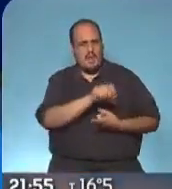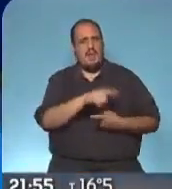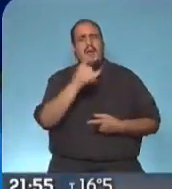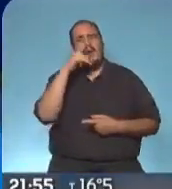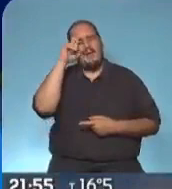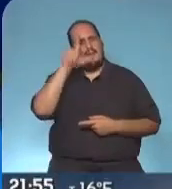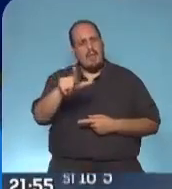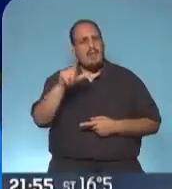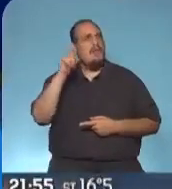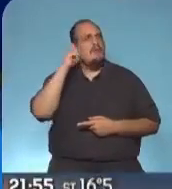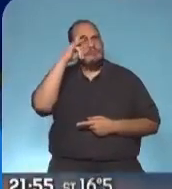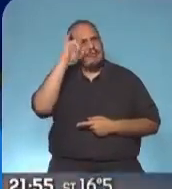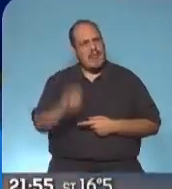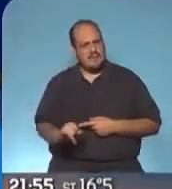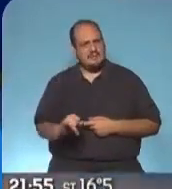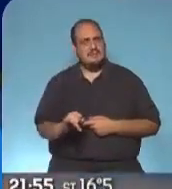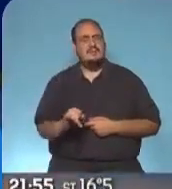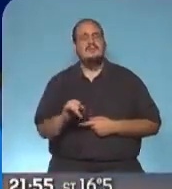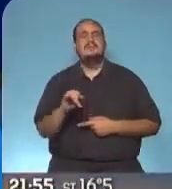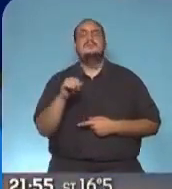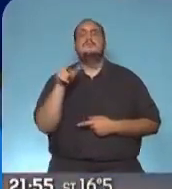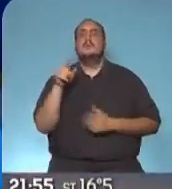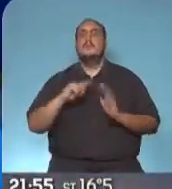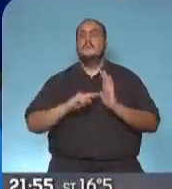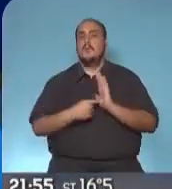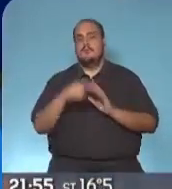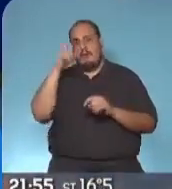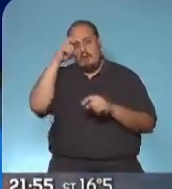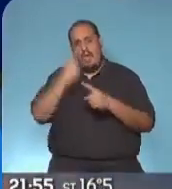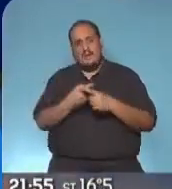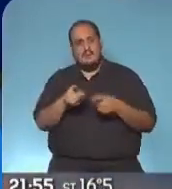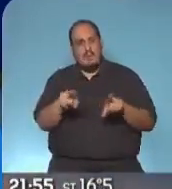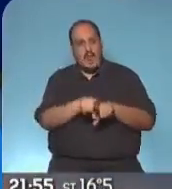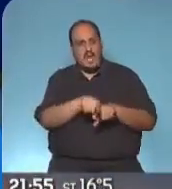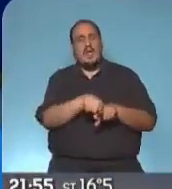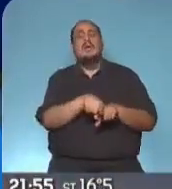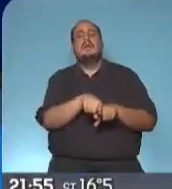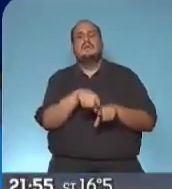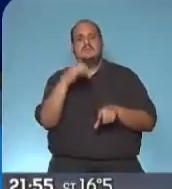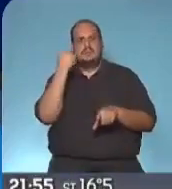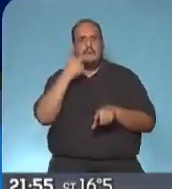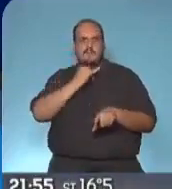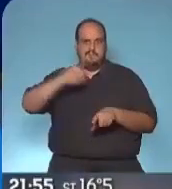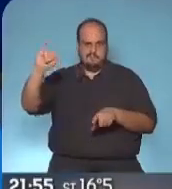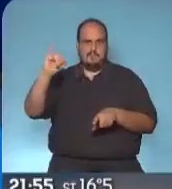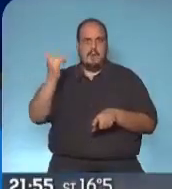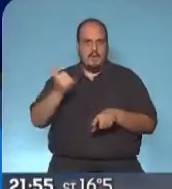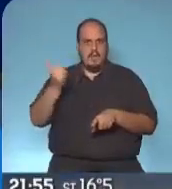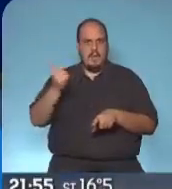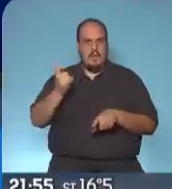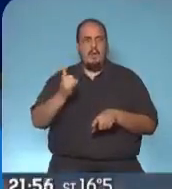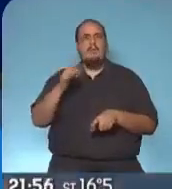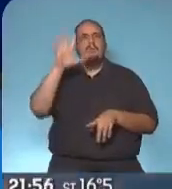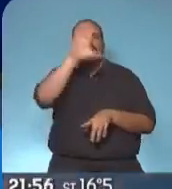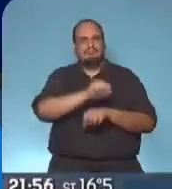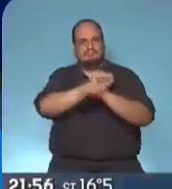González. La particularidad es que su expareja ya había sido denunciado. Lo habían detenido